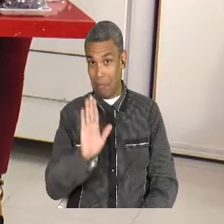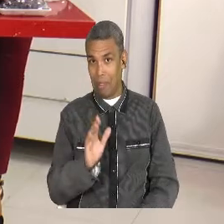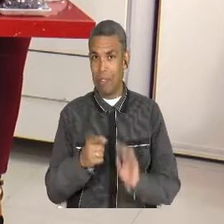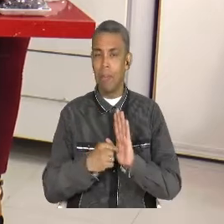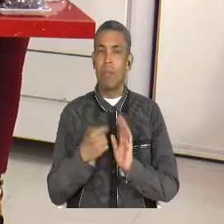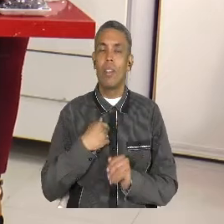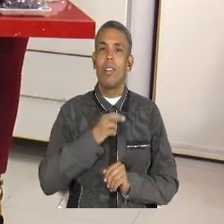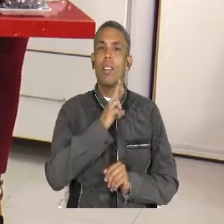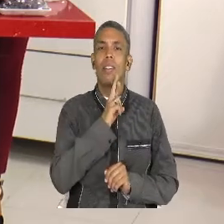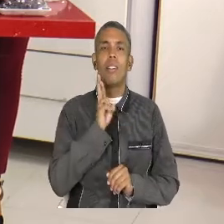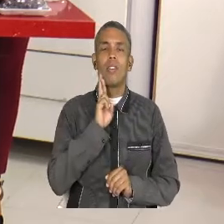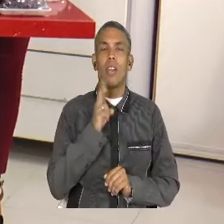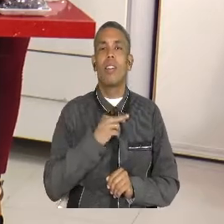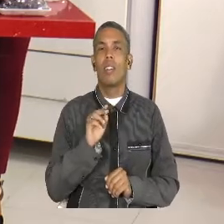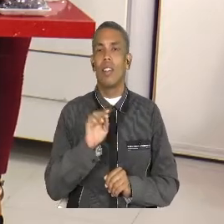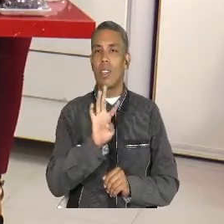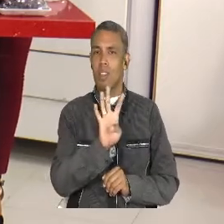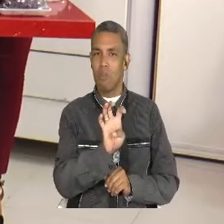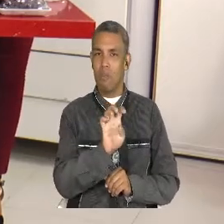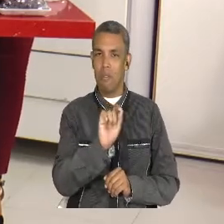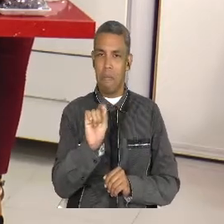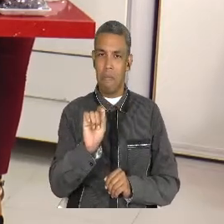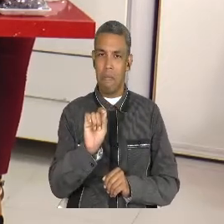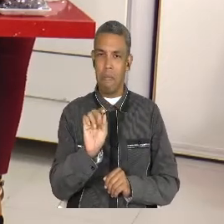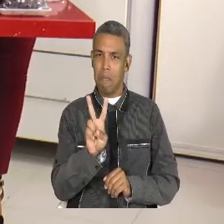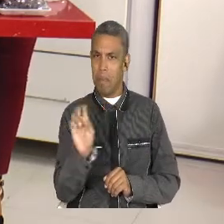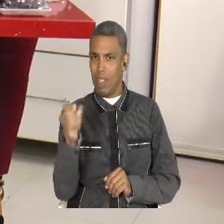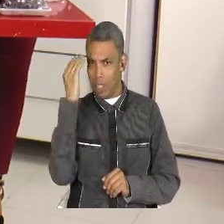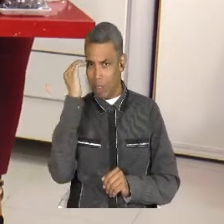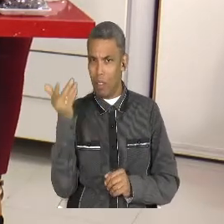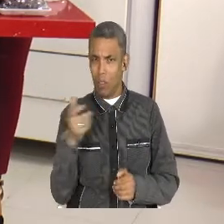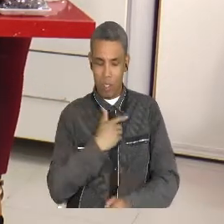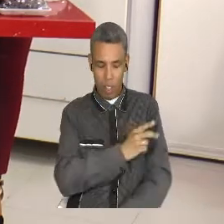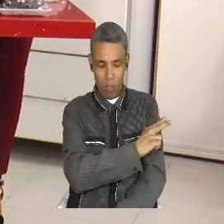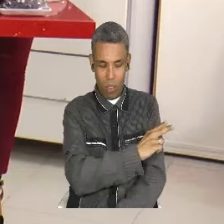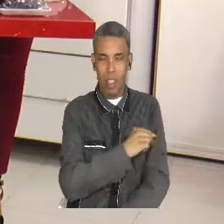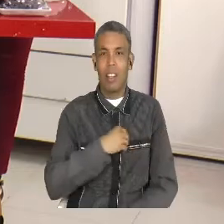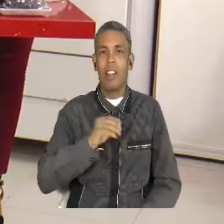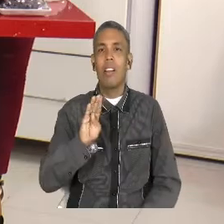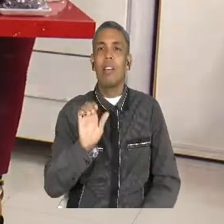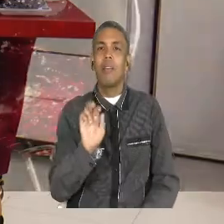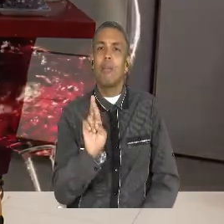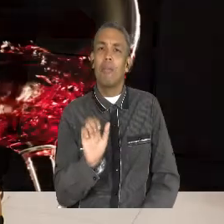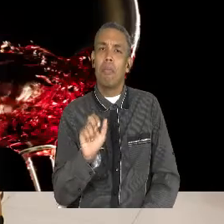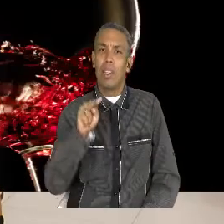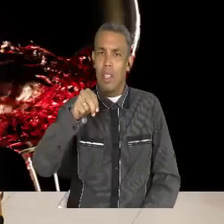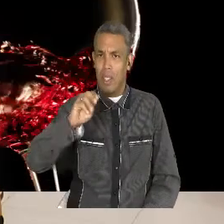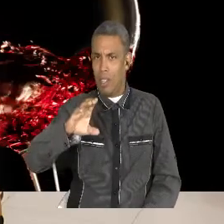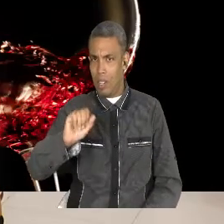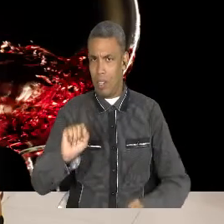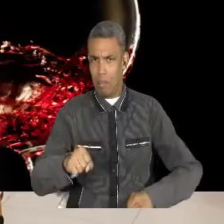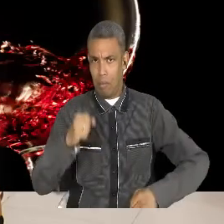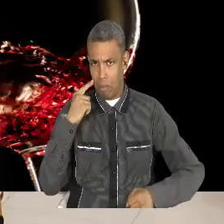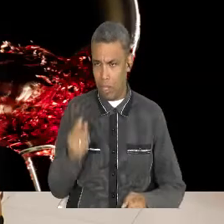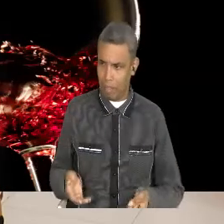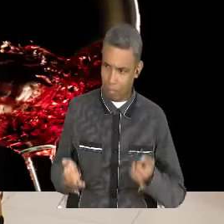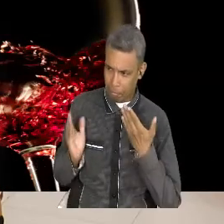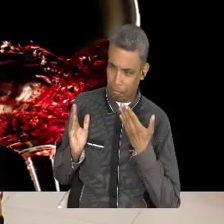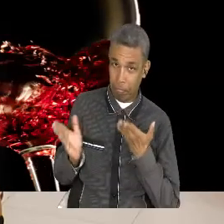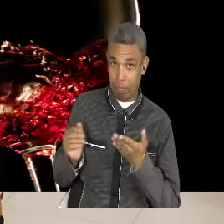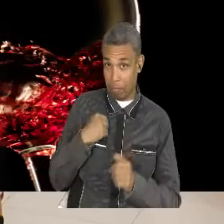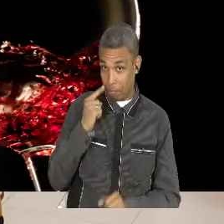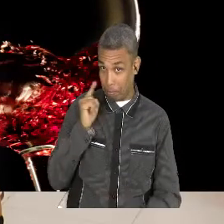restaurante 920 Gourmet. Ya saben ustedes que se encuentran ubicados en el Hotel Barranca Bermeja Plaza, para que vayan y se echen una pasadita y una degustadita bien rica